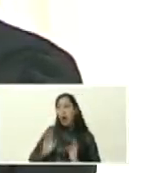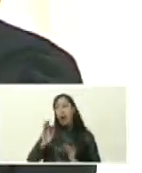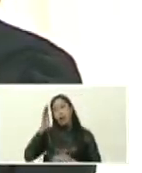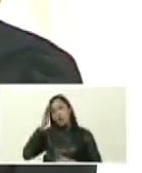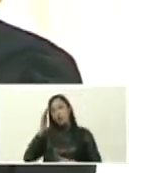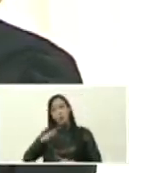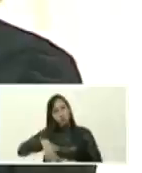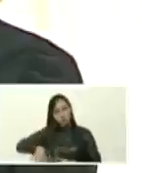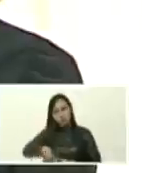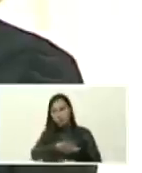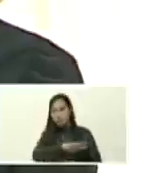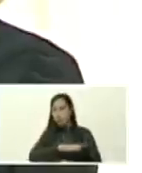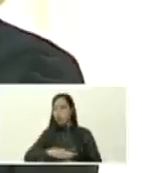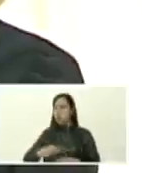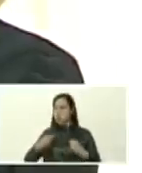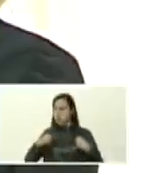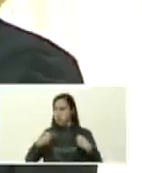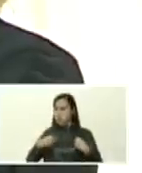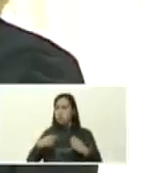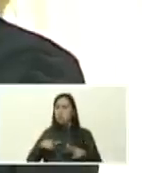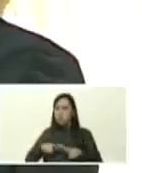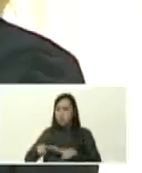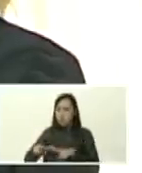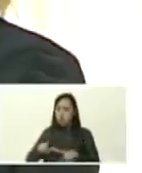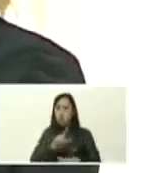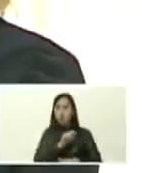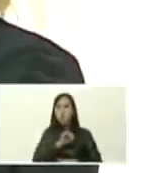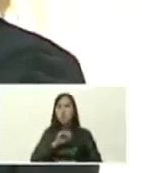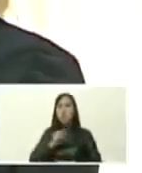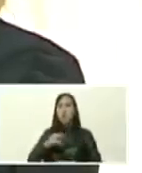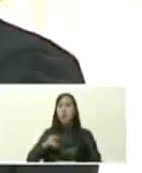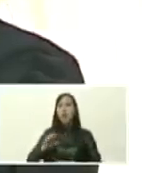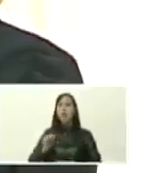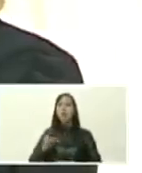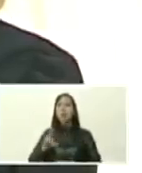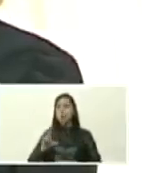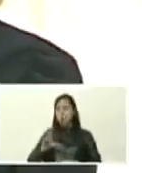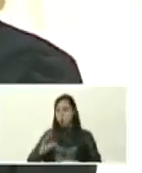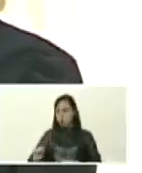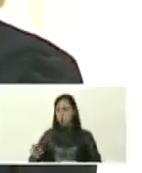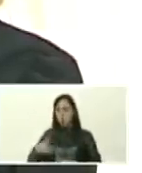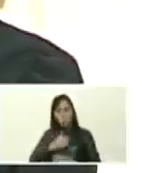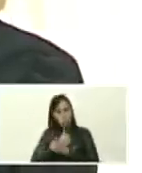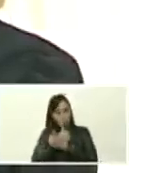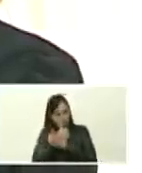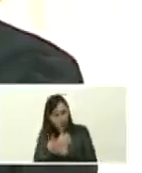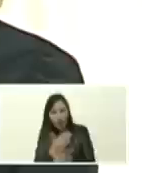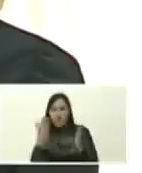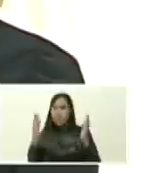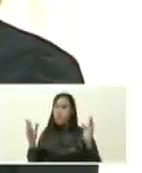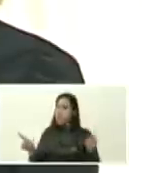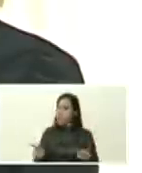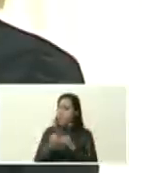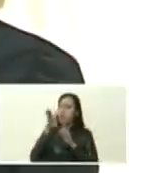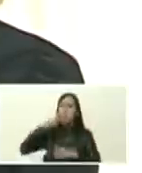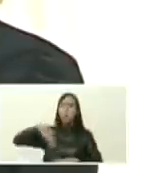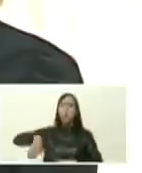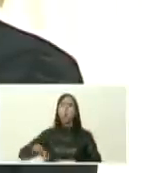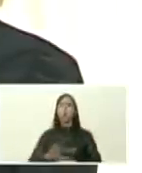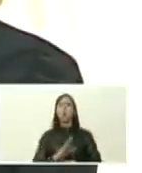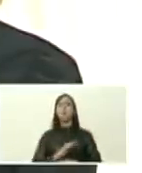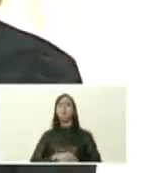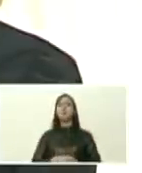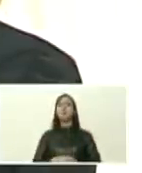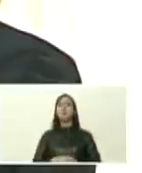llano, su tierra natal, Tinaquillo. Ama a Tinaquillo, Silita, y Tinaquillo la ama a ella, a